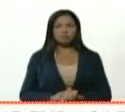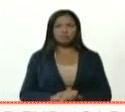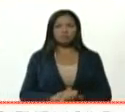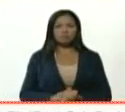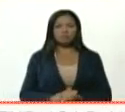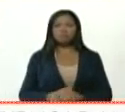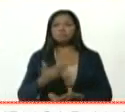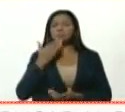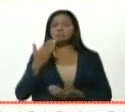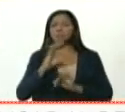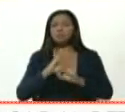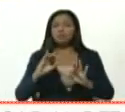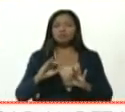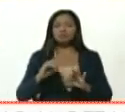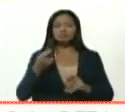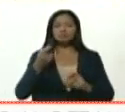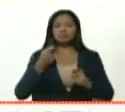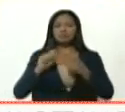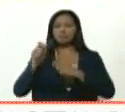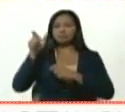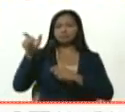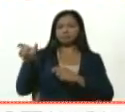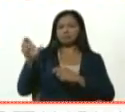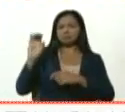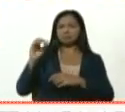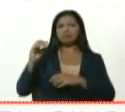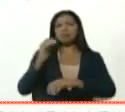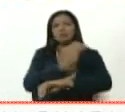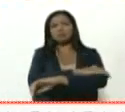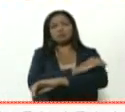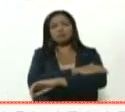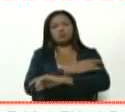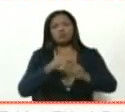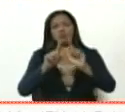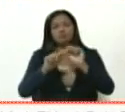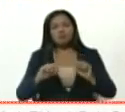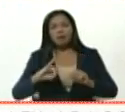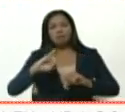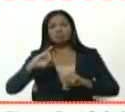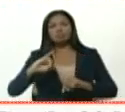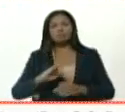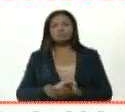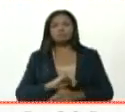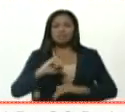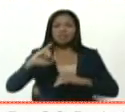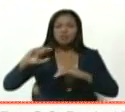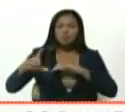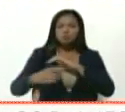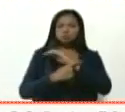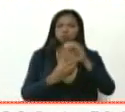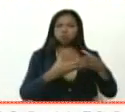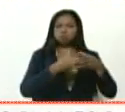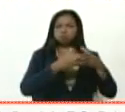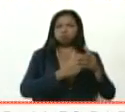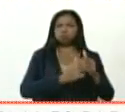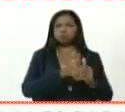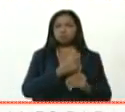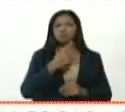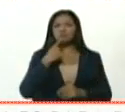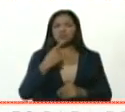pedida por los vendepatrias de aquí, de la derecha guaidocista. No estoy